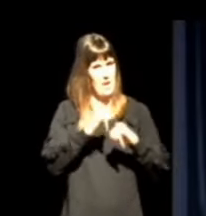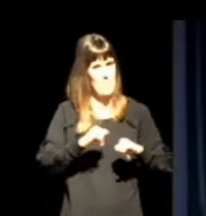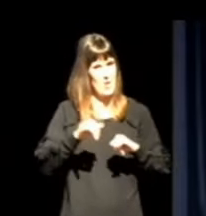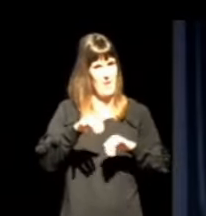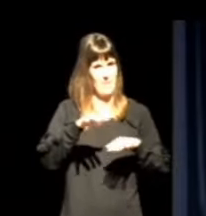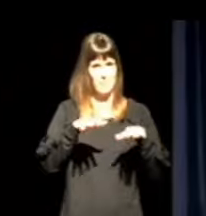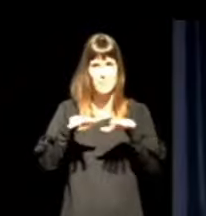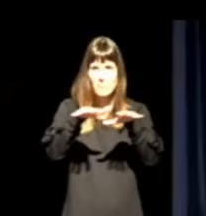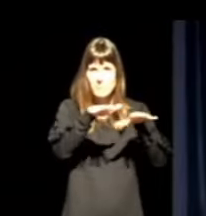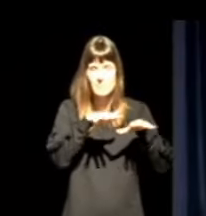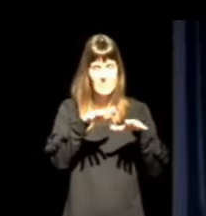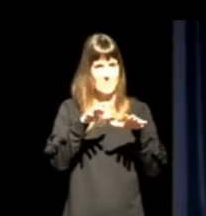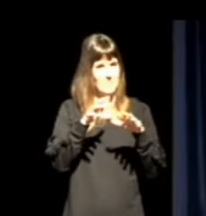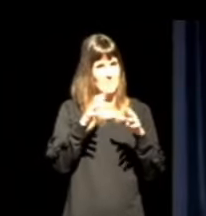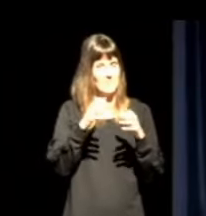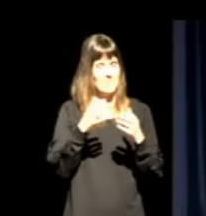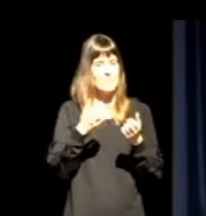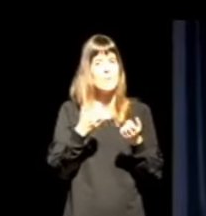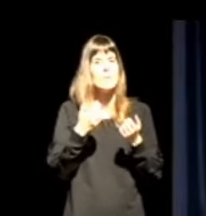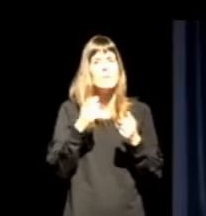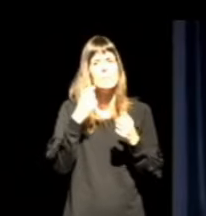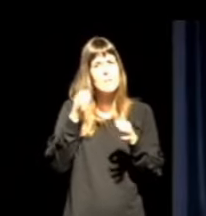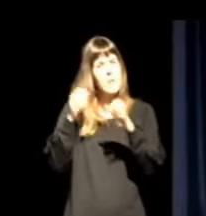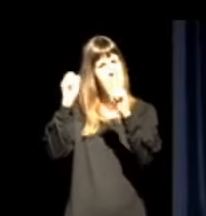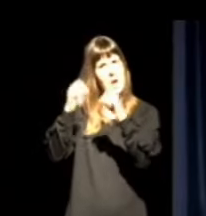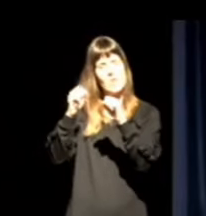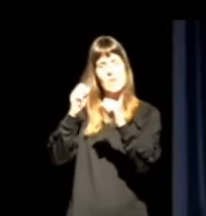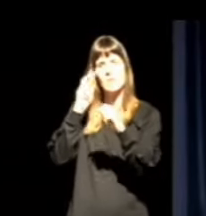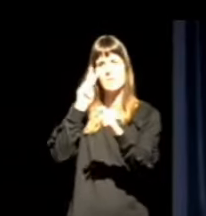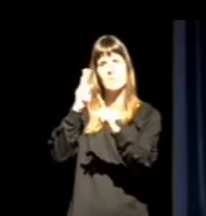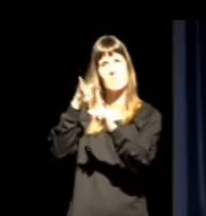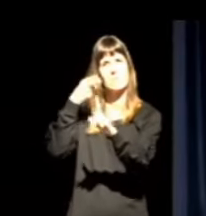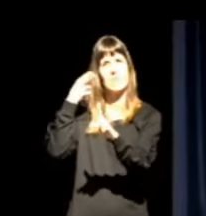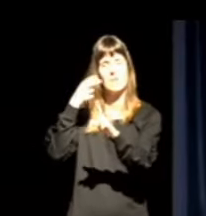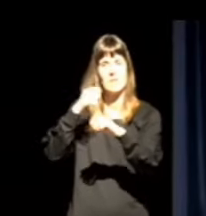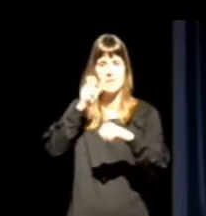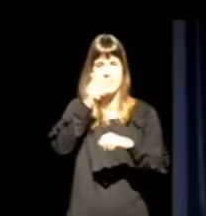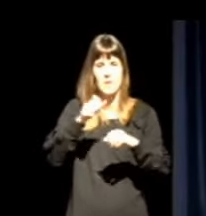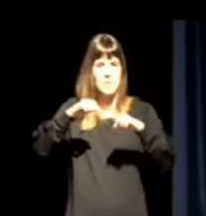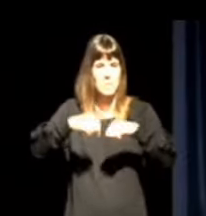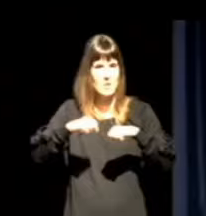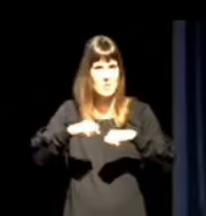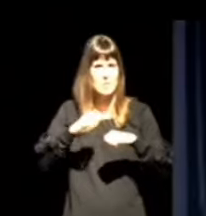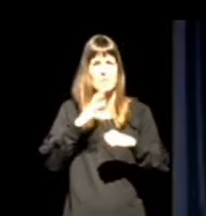Y hemos de incluir también siempre a los mayores, que ahora están evidenciándose.